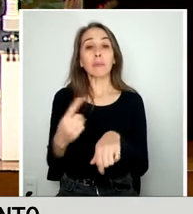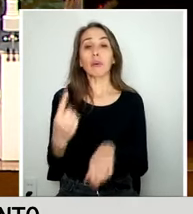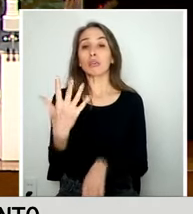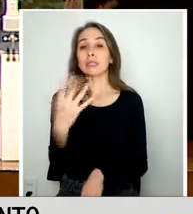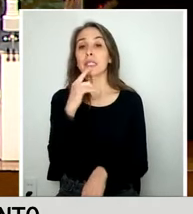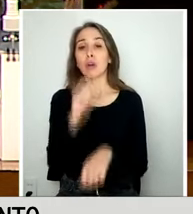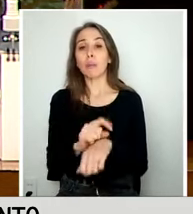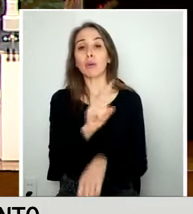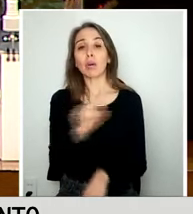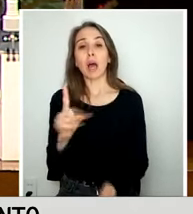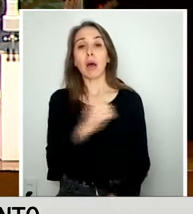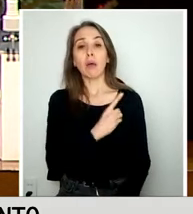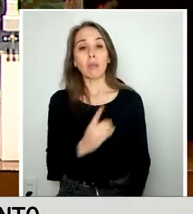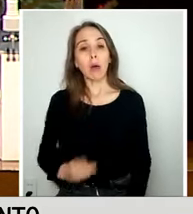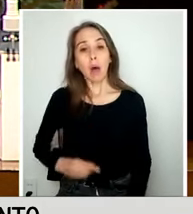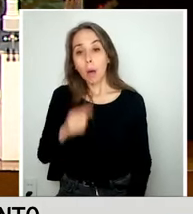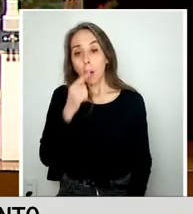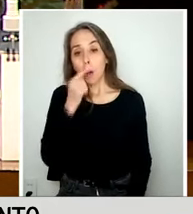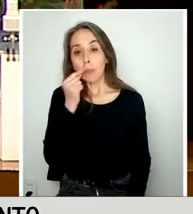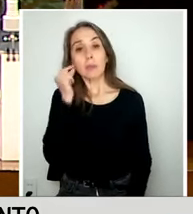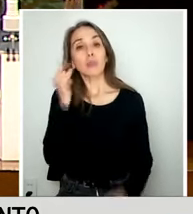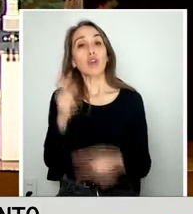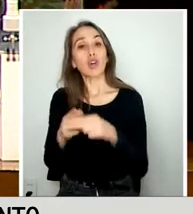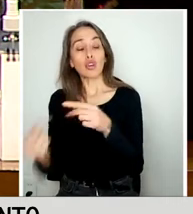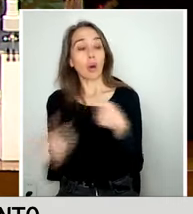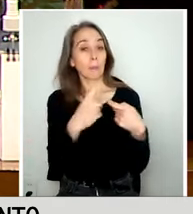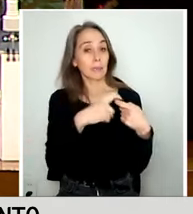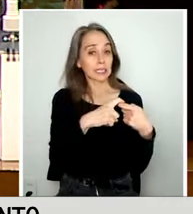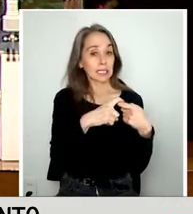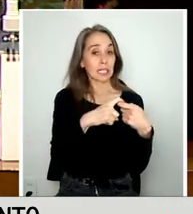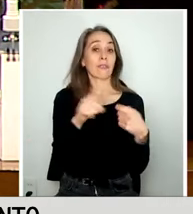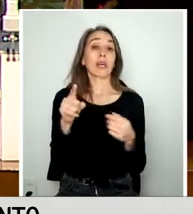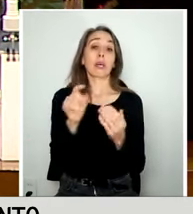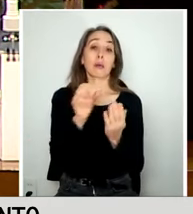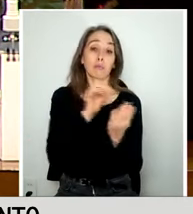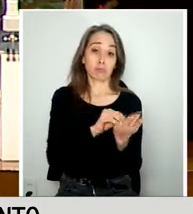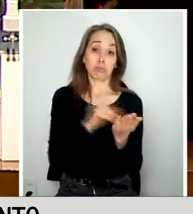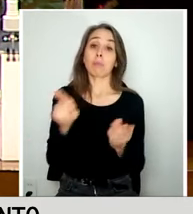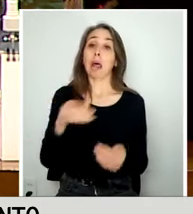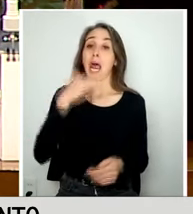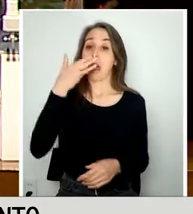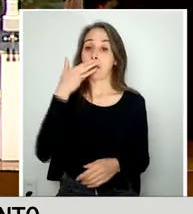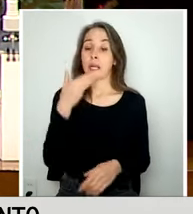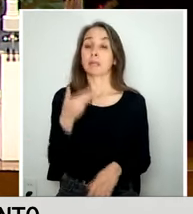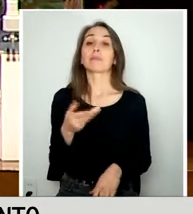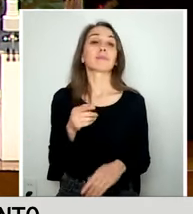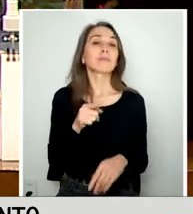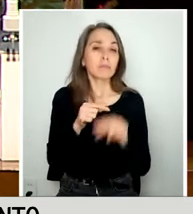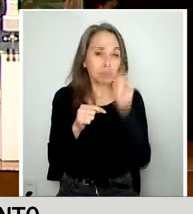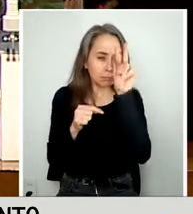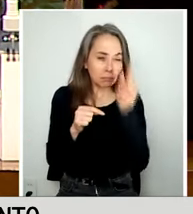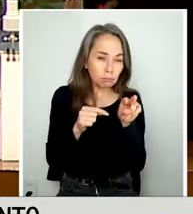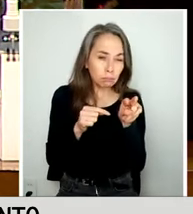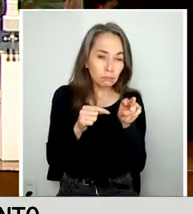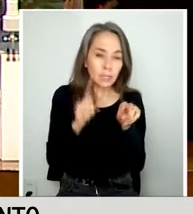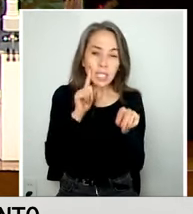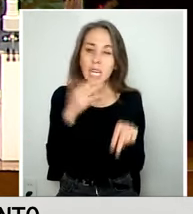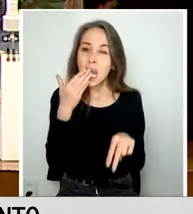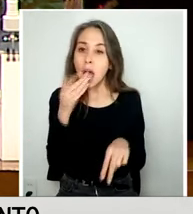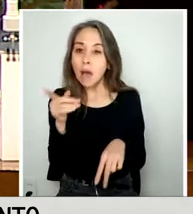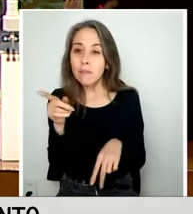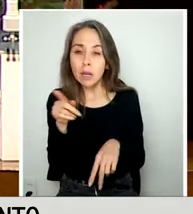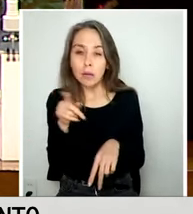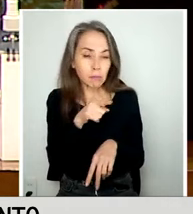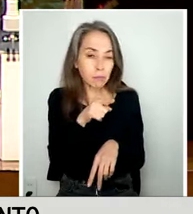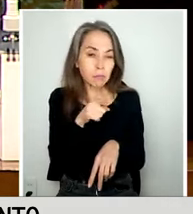diputada y diputado que se inscriban para hacer uso de la palabra tiene la palabra la